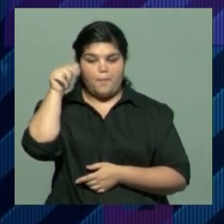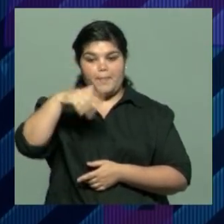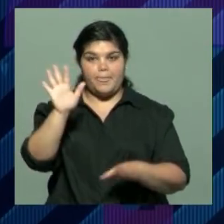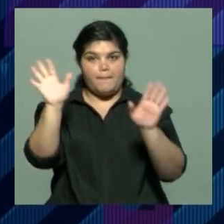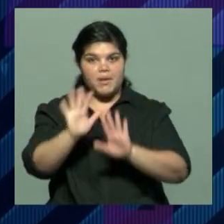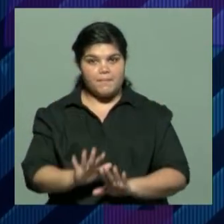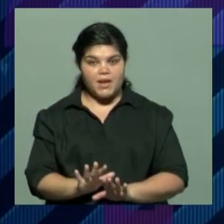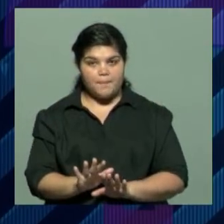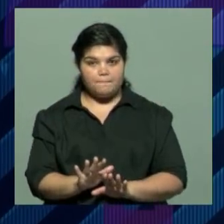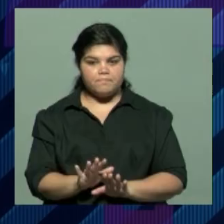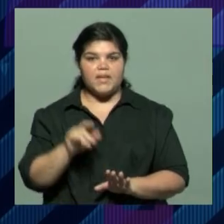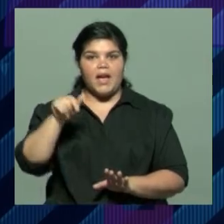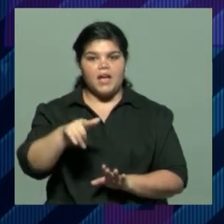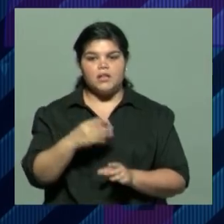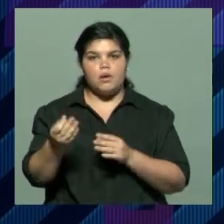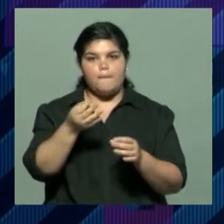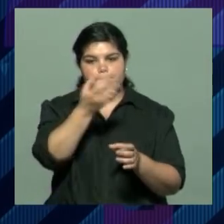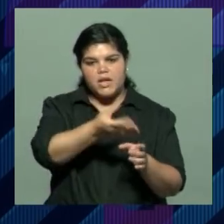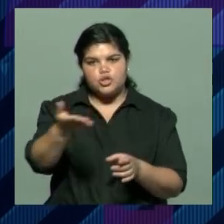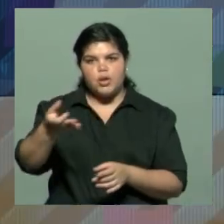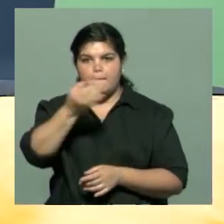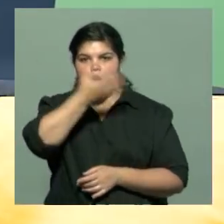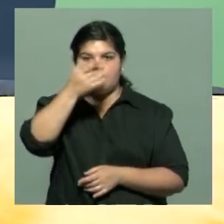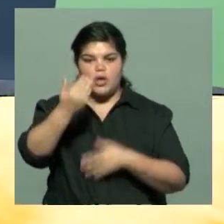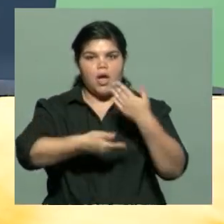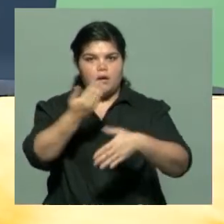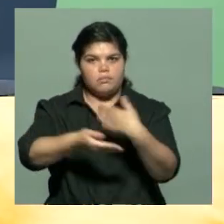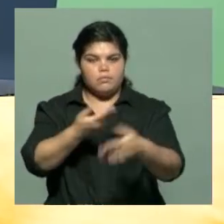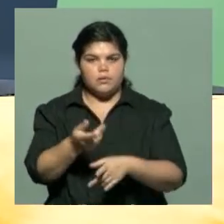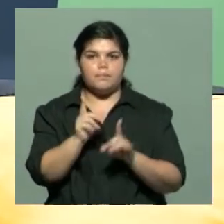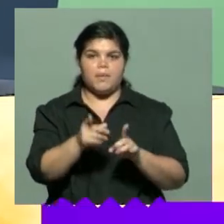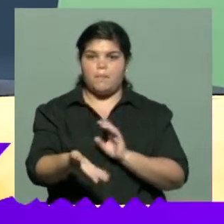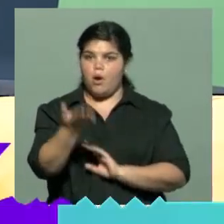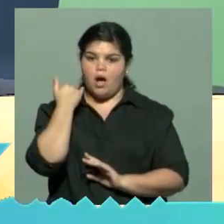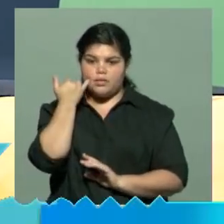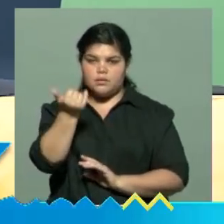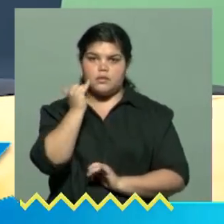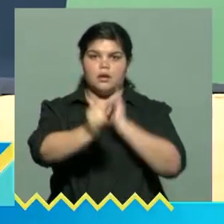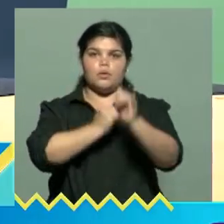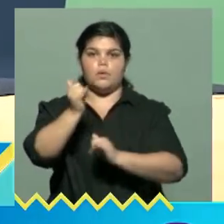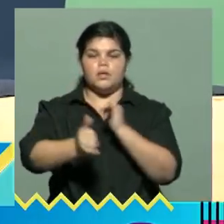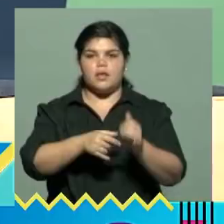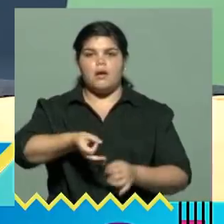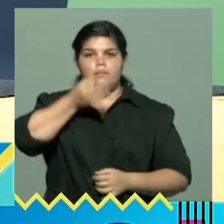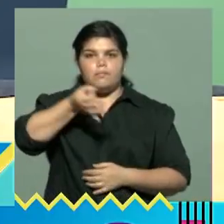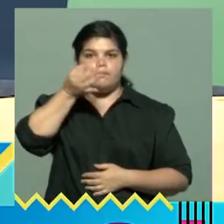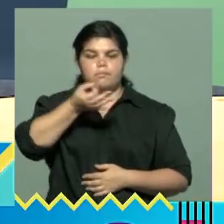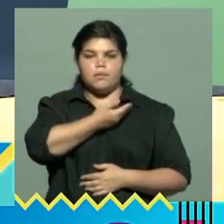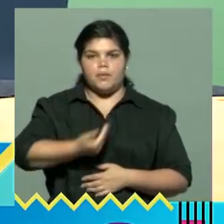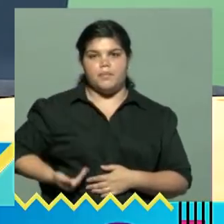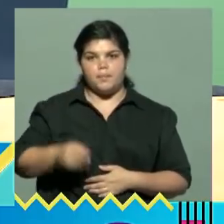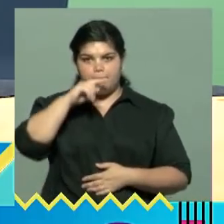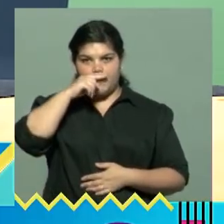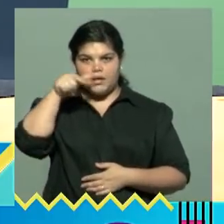importante cantidad de profesionales. Y como bien lo vimos en el clip más temprano, en el discurso de Macri esta mañana ante la